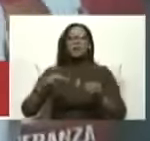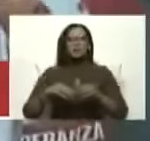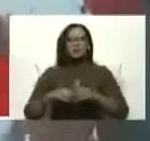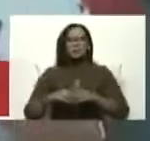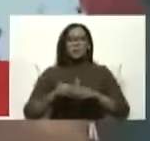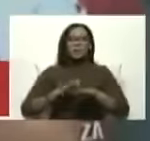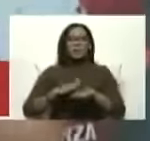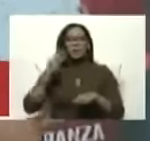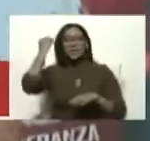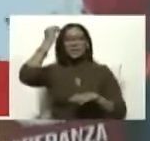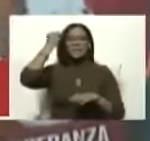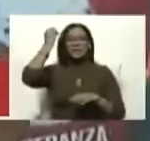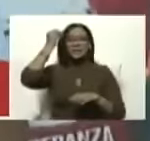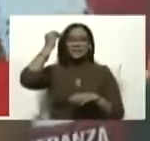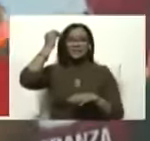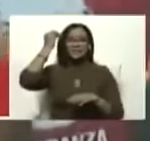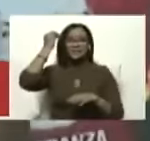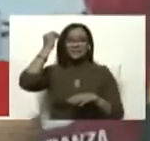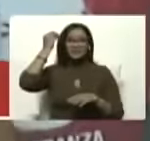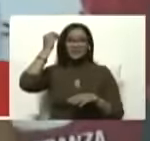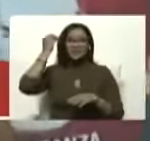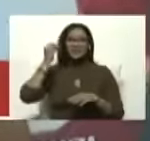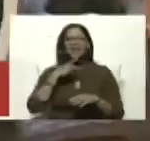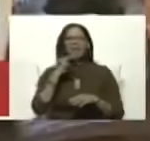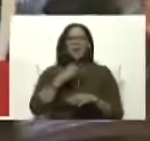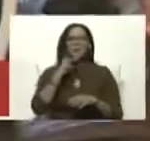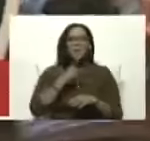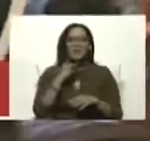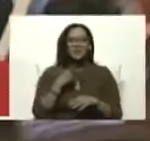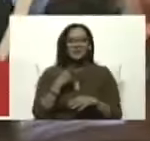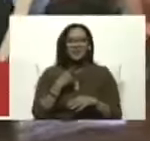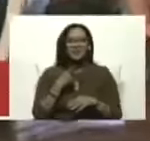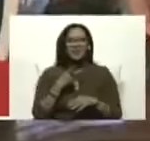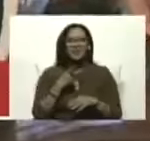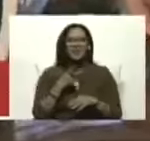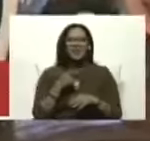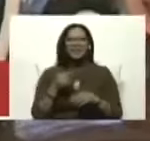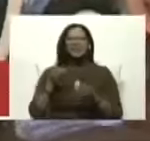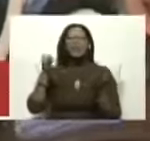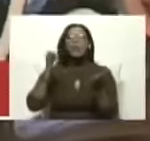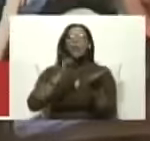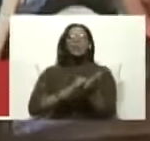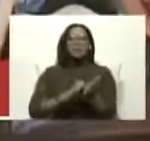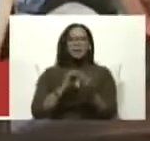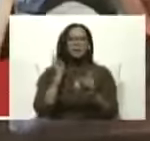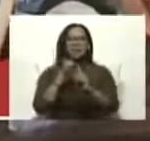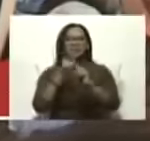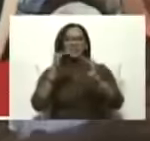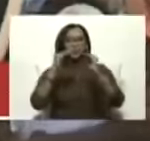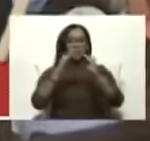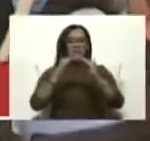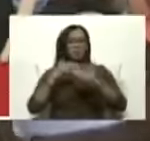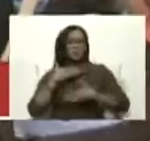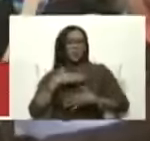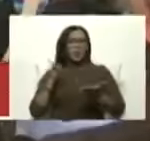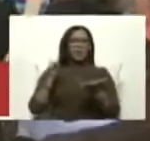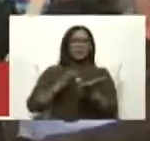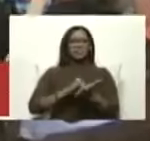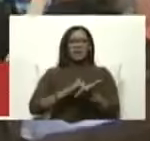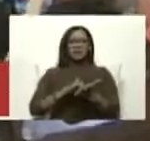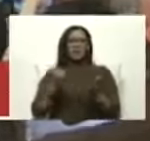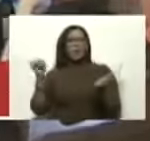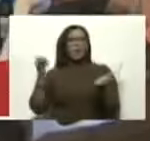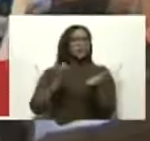porque creen que la política es estar en un WhatsApp desde su apartamento en Nueva York,